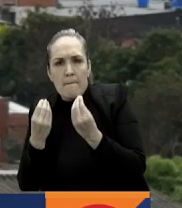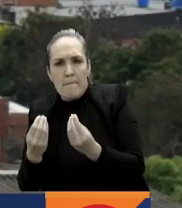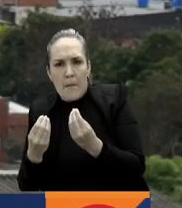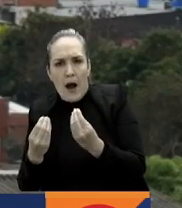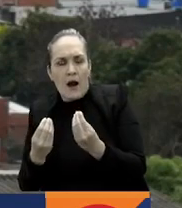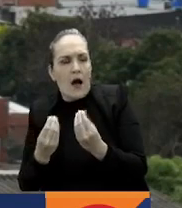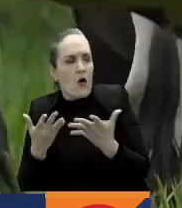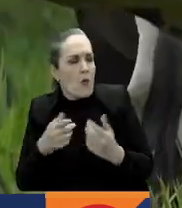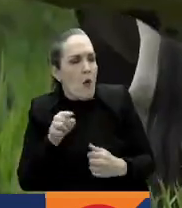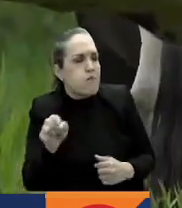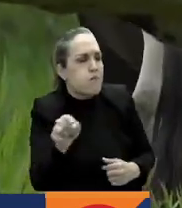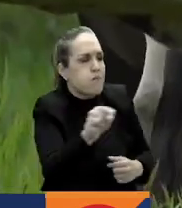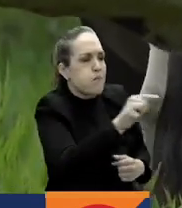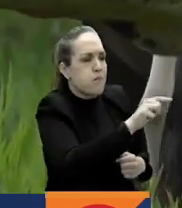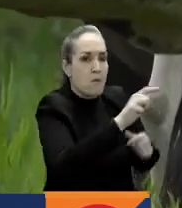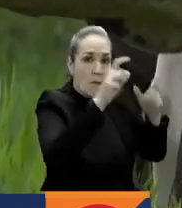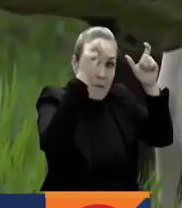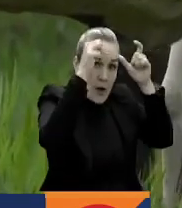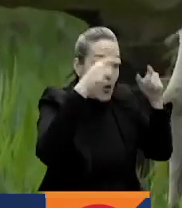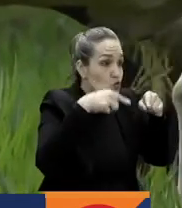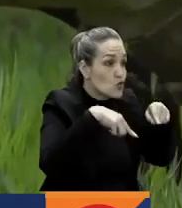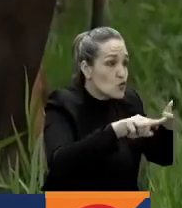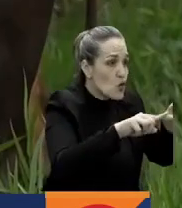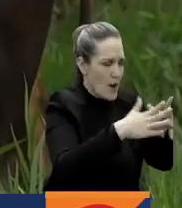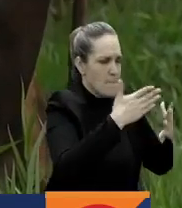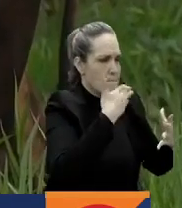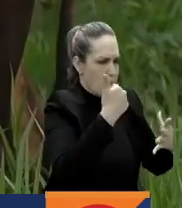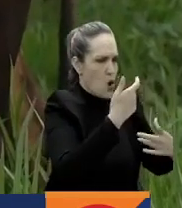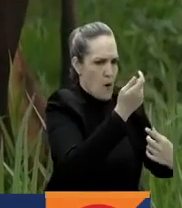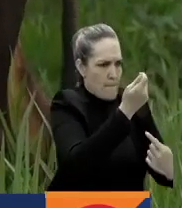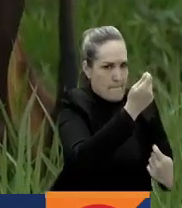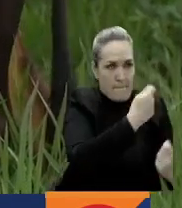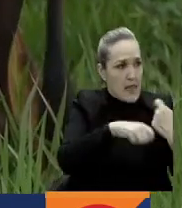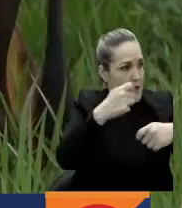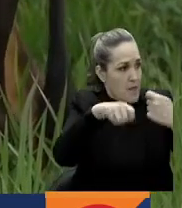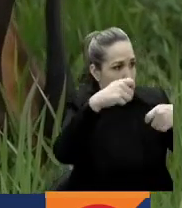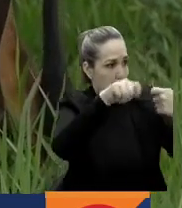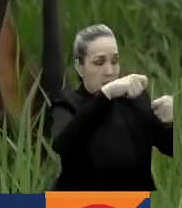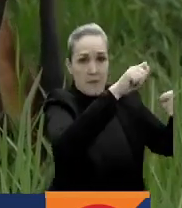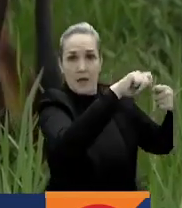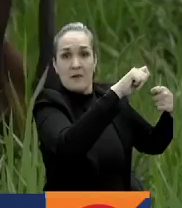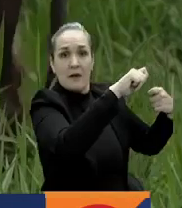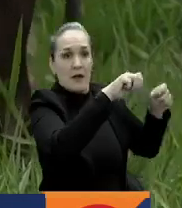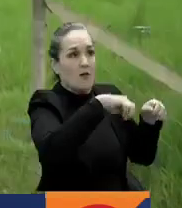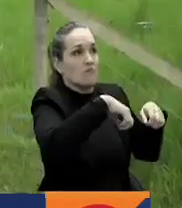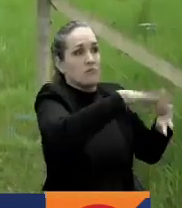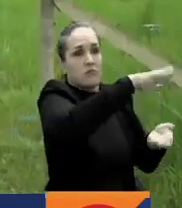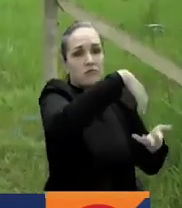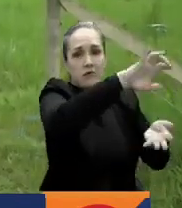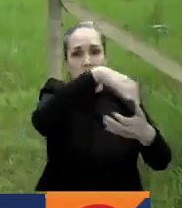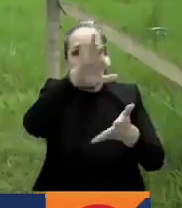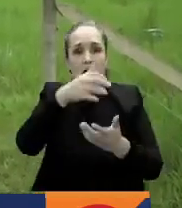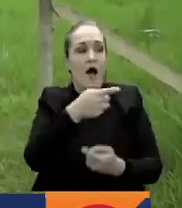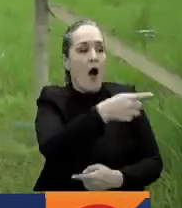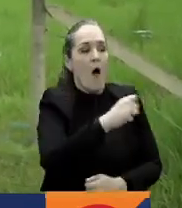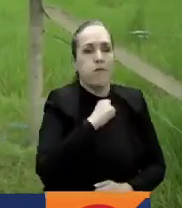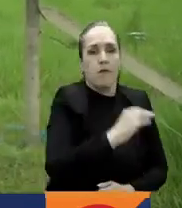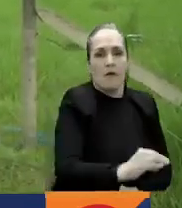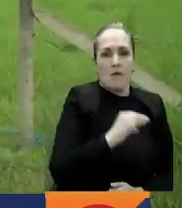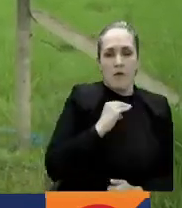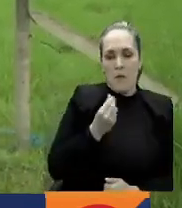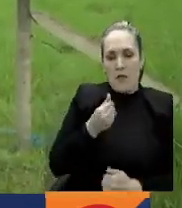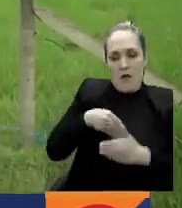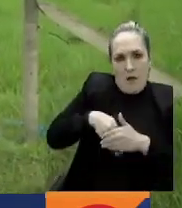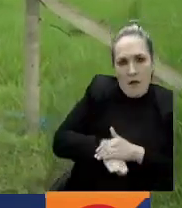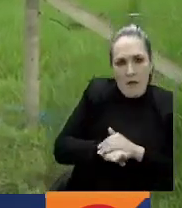negocios ganadera en la que esperan lograr la venta de una importante cantidad de bovinos y así asegurar el capital de los ganaderos. De